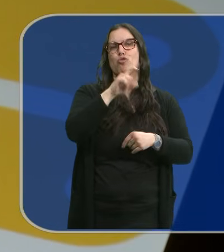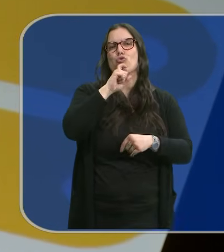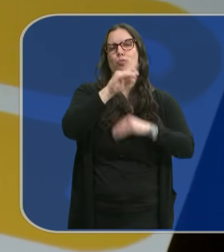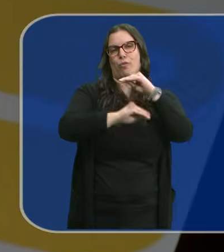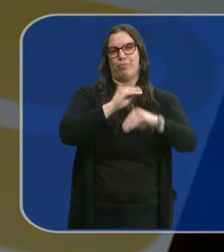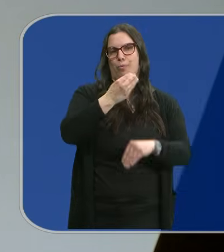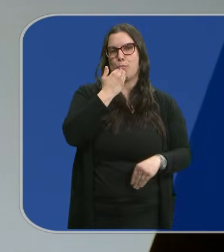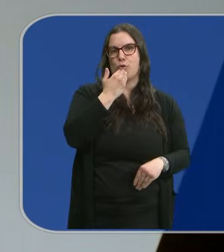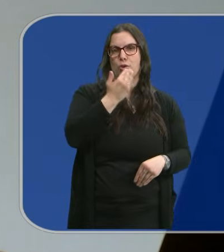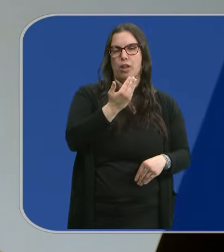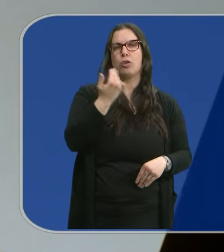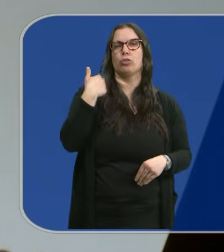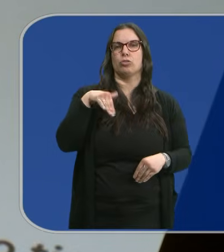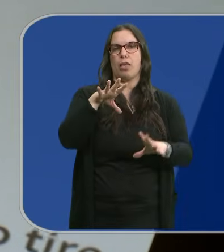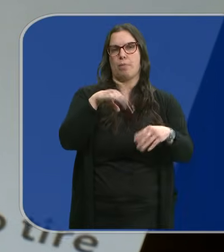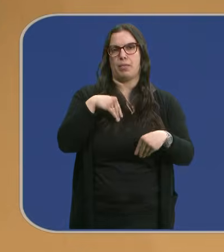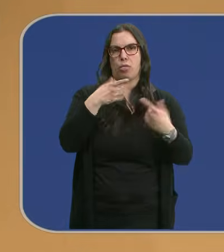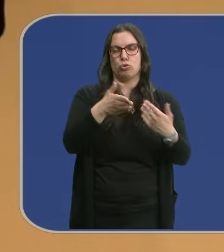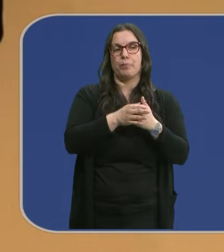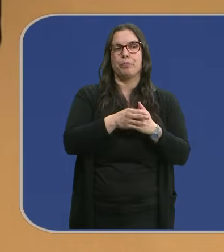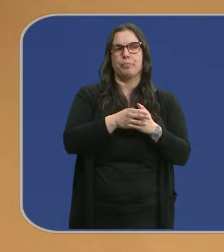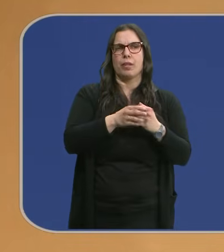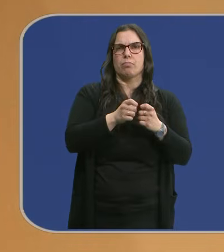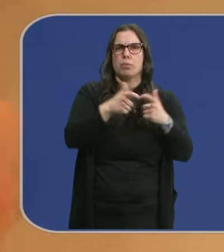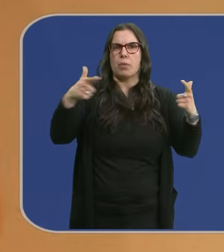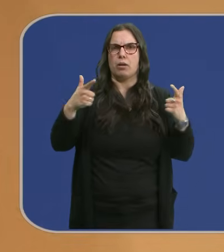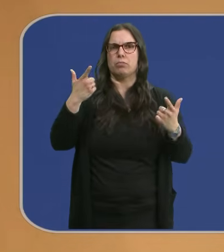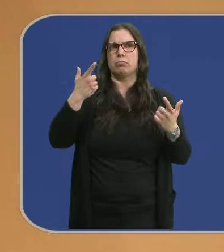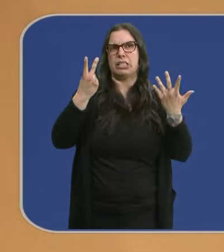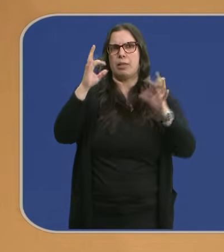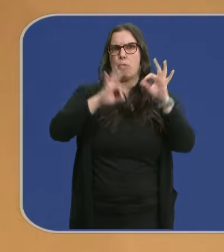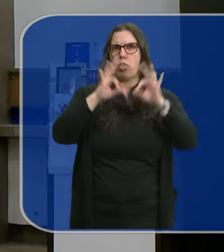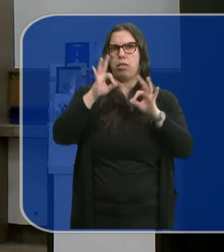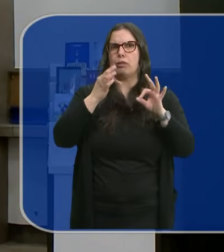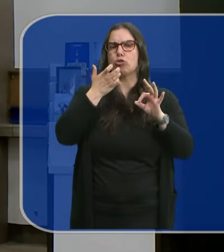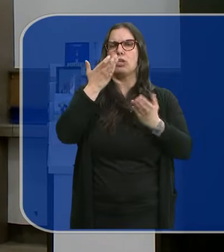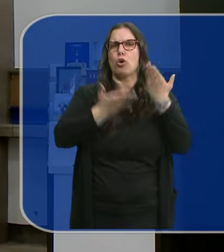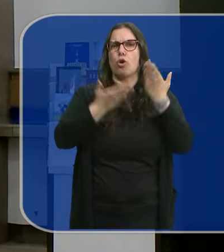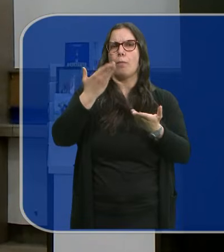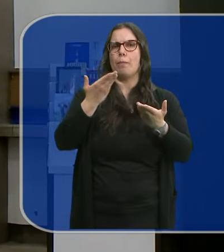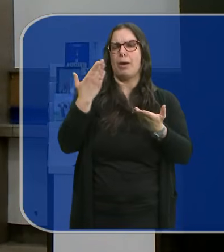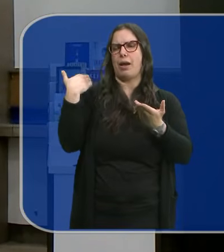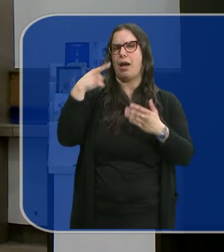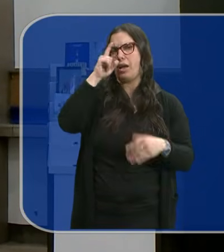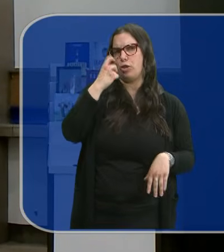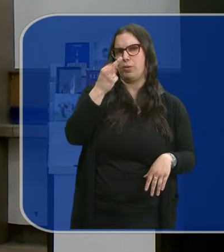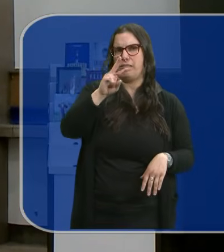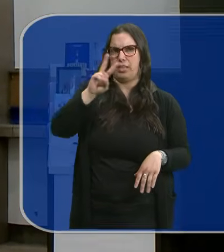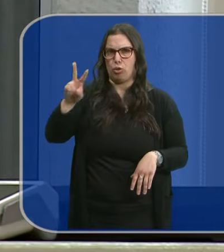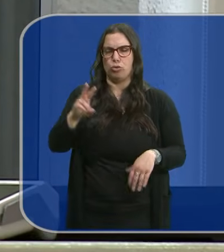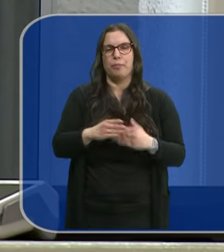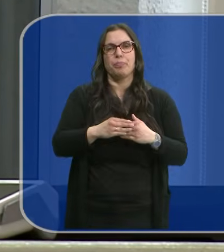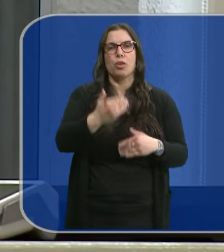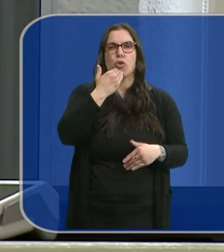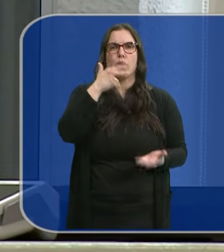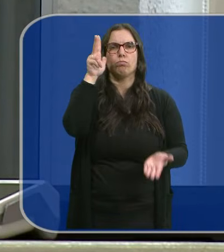por correos y cuyos votos han sido admitidos. Esta cifra crece casi un 7% con respecto a las autonómicas de 2022.